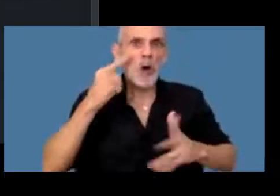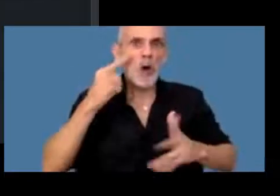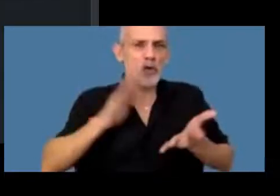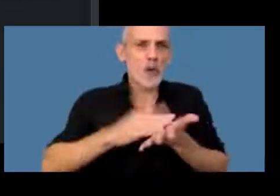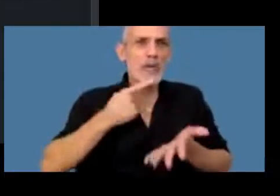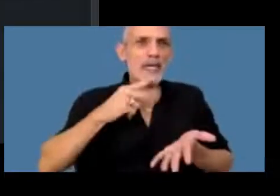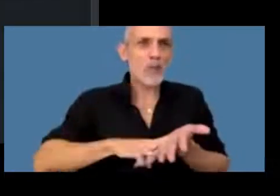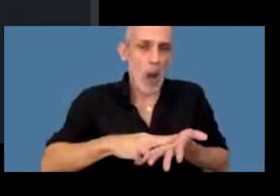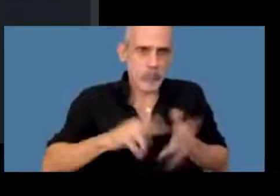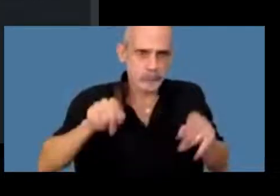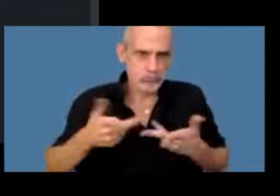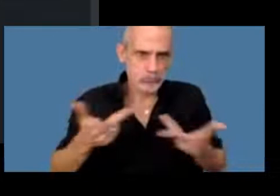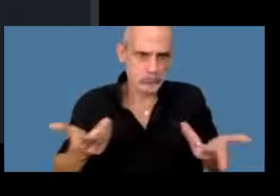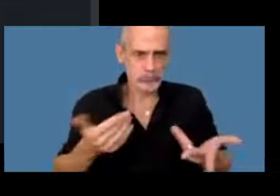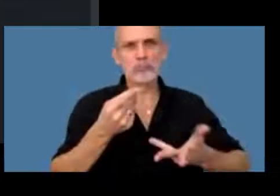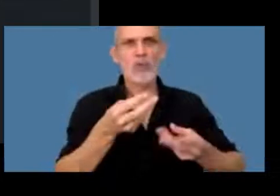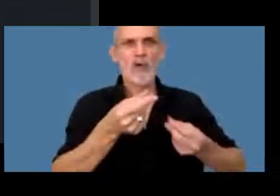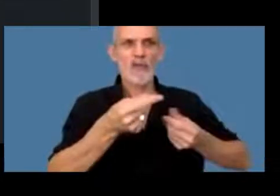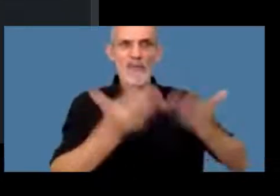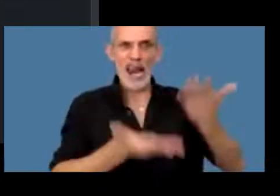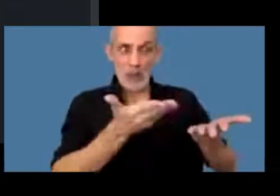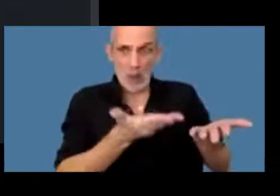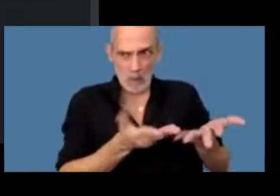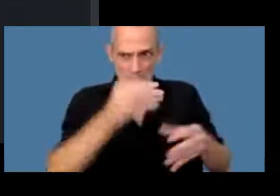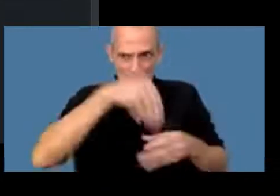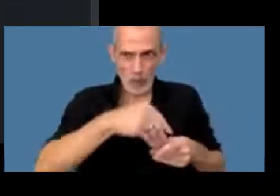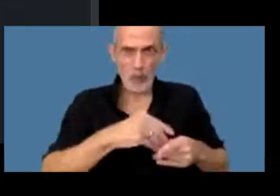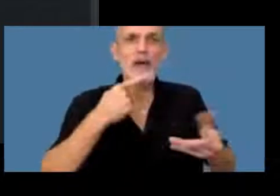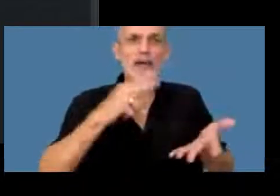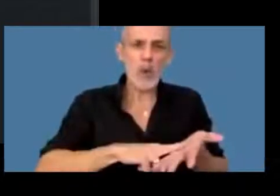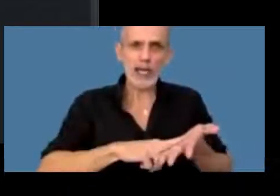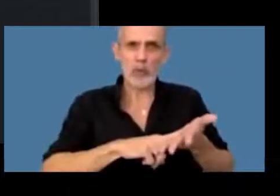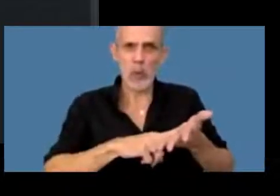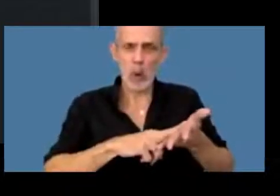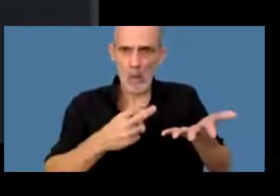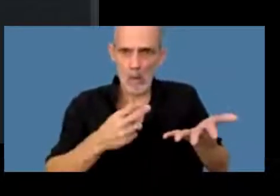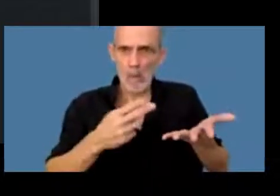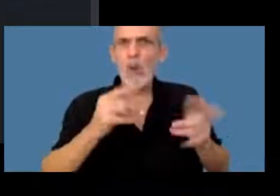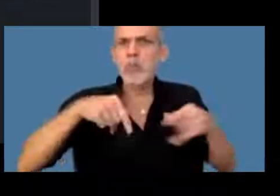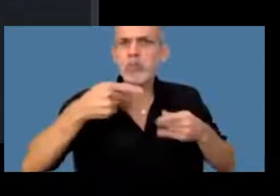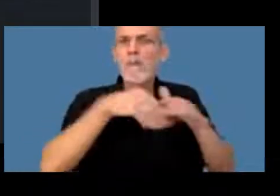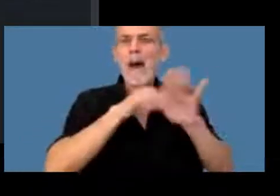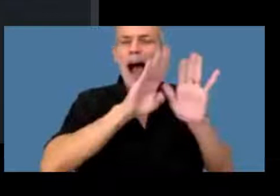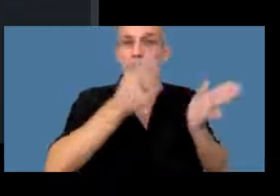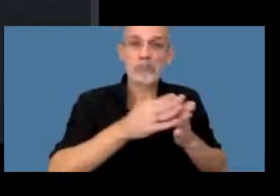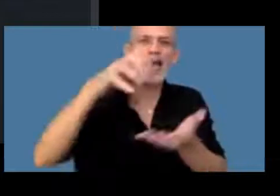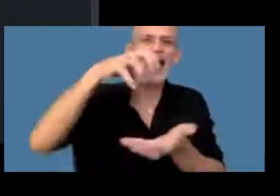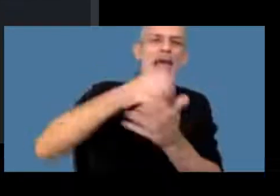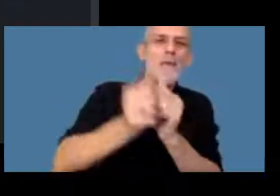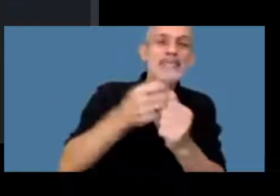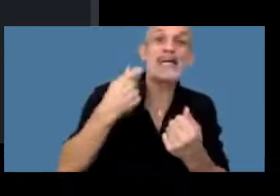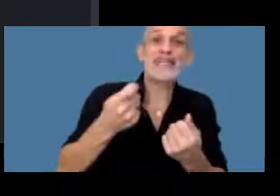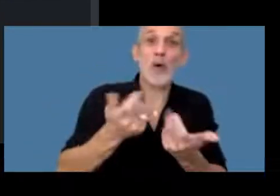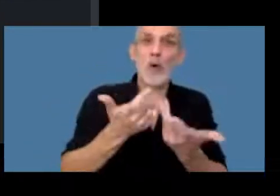saben si tienen un balance que está incluido en ese balance toda la contingencia, ¿no? Es probable que no. Compañías de seguro, bueno, distintas cuestiones,